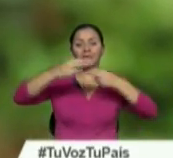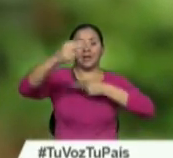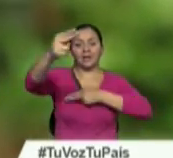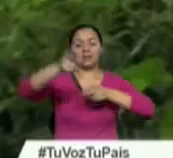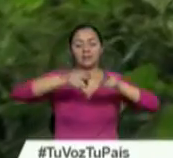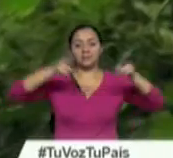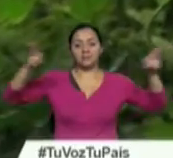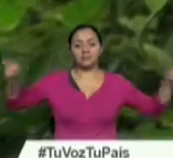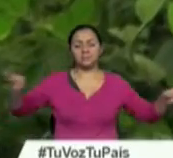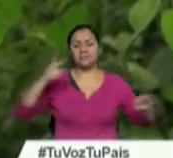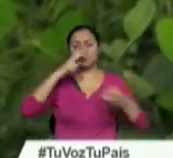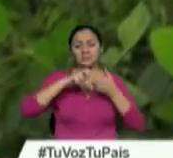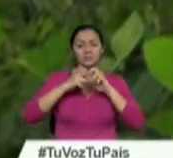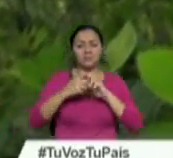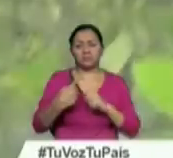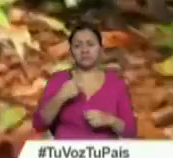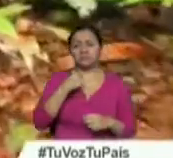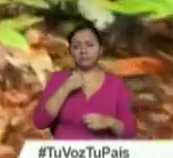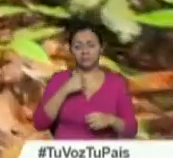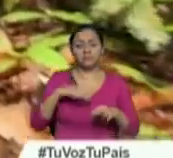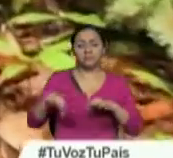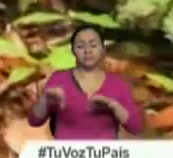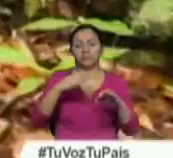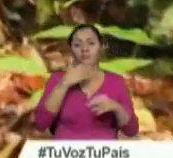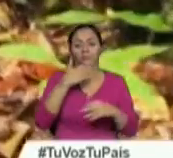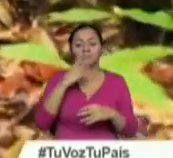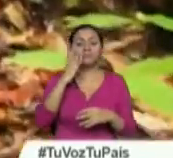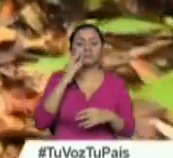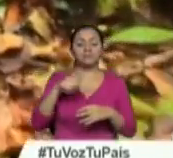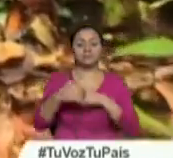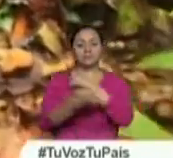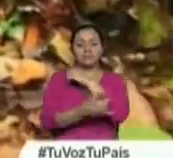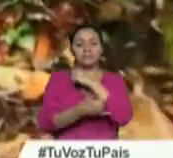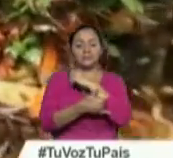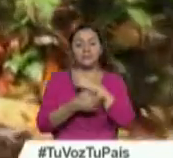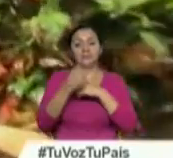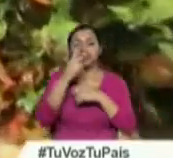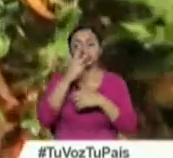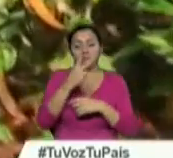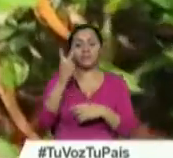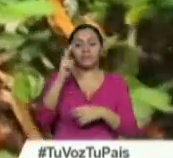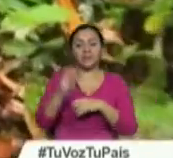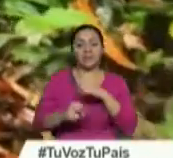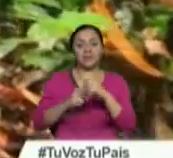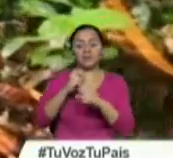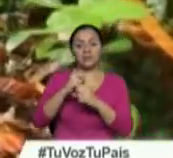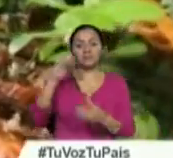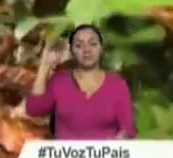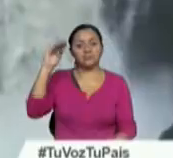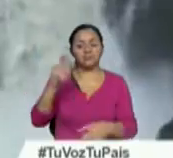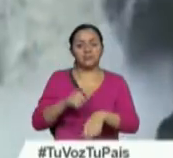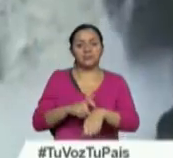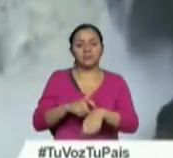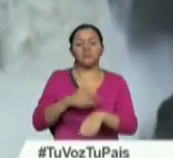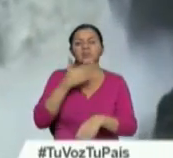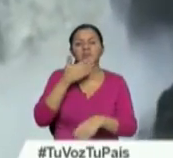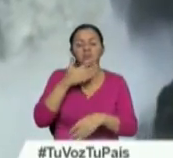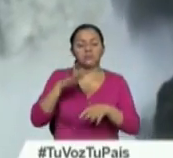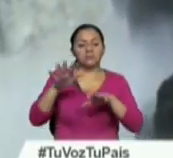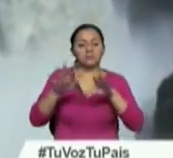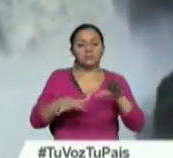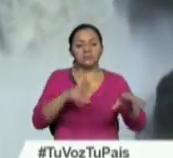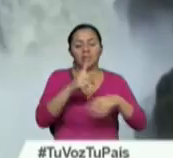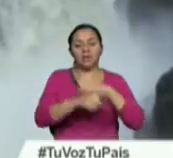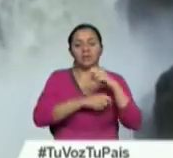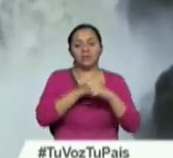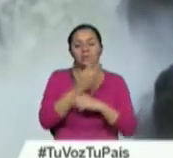los niveles críticos de deforestación que experimentaba el país, pues en las últimas dos décadas se redujo la tasa neta de deforestación anual